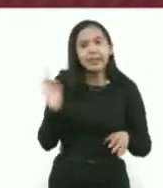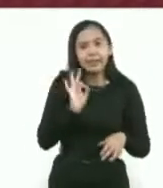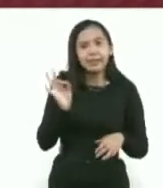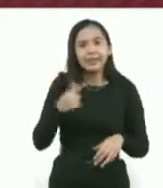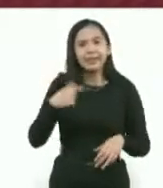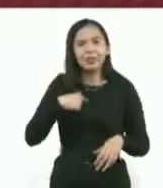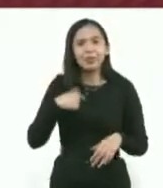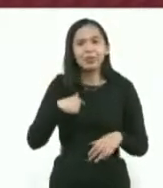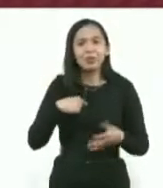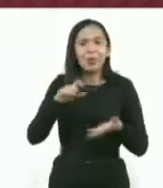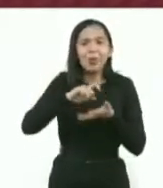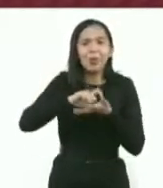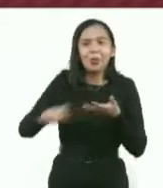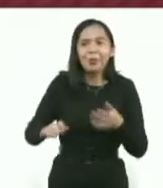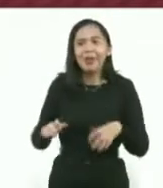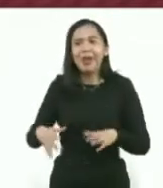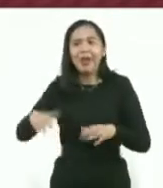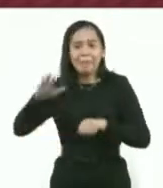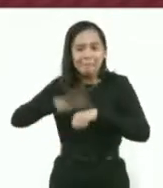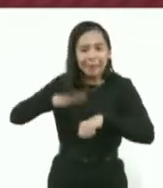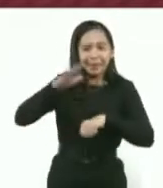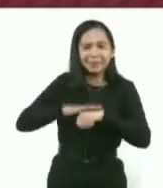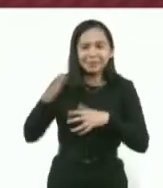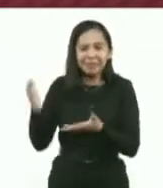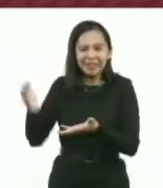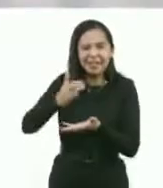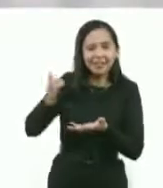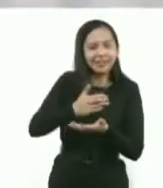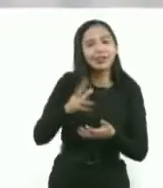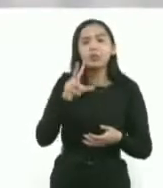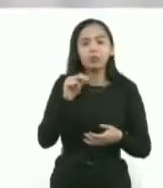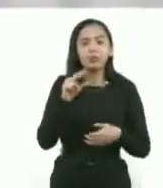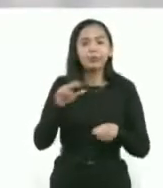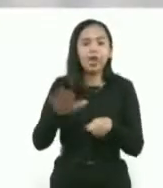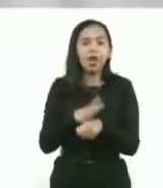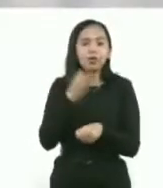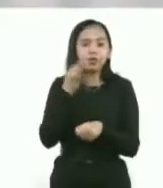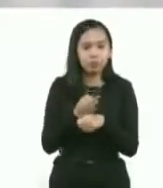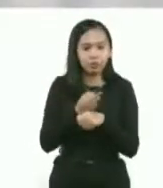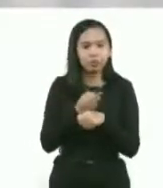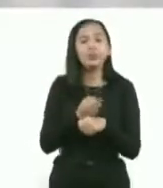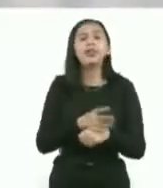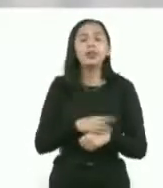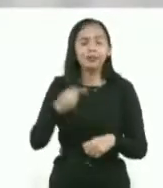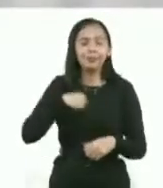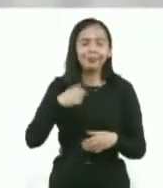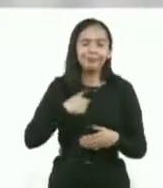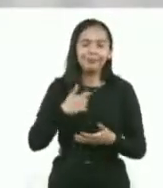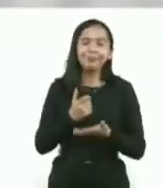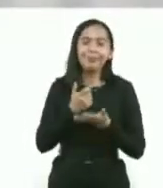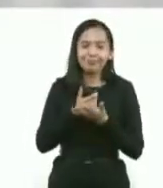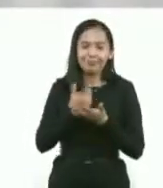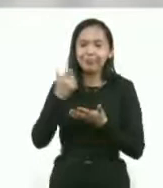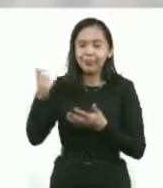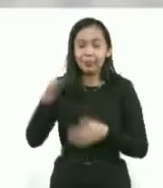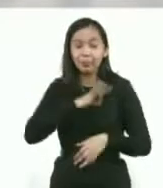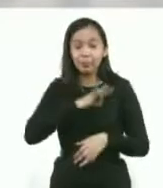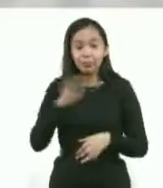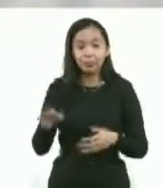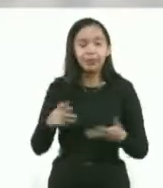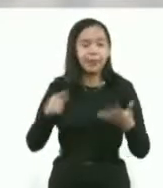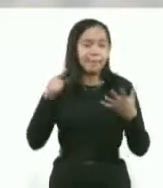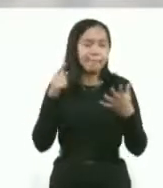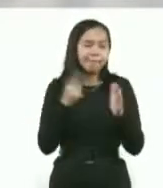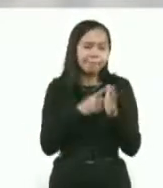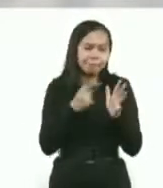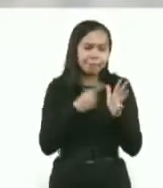por antojo, por impulso, sino compro lo que necesito y compro lo que puedo pagar. Ese es el consumo razonado, y